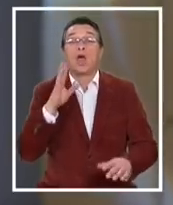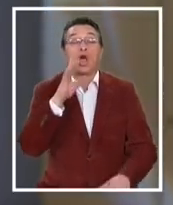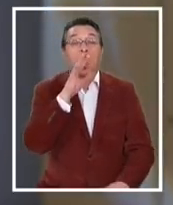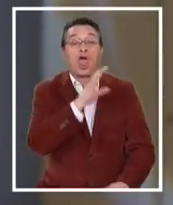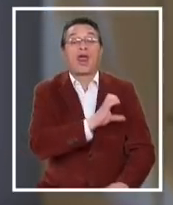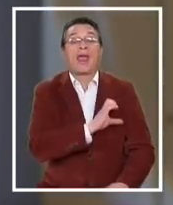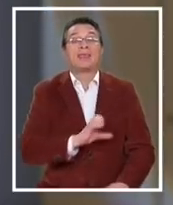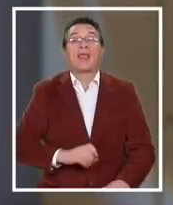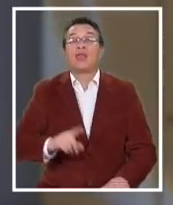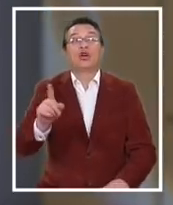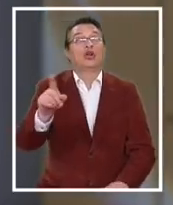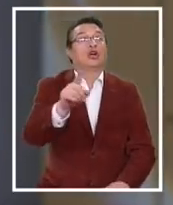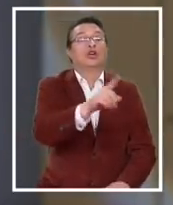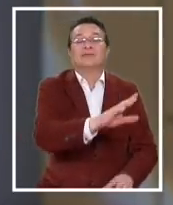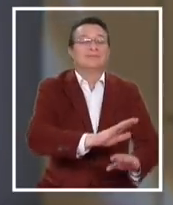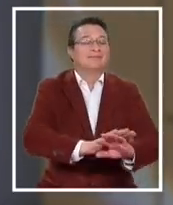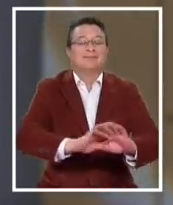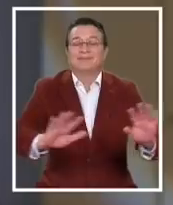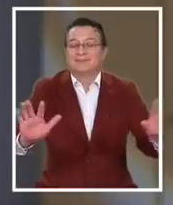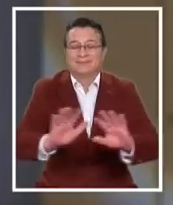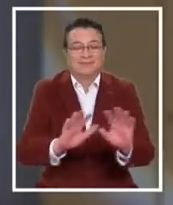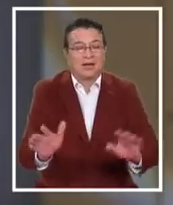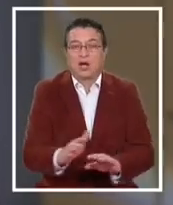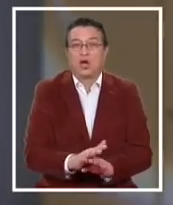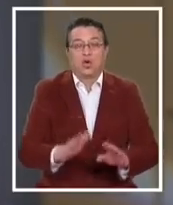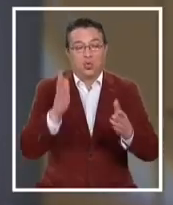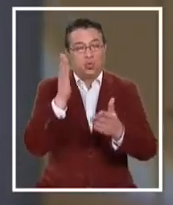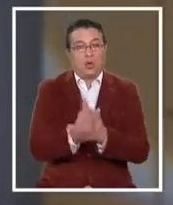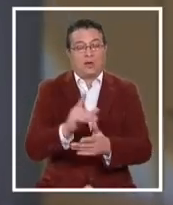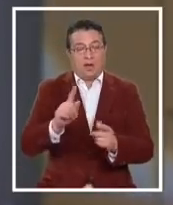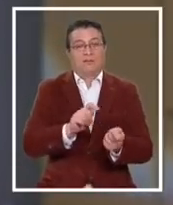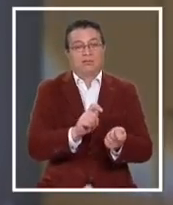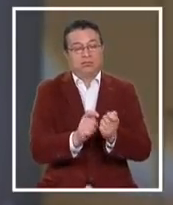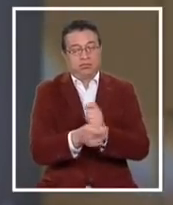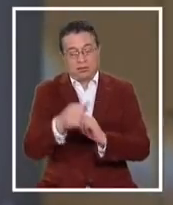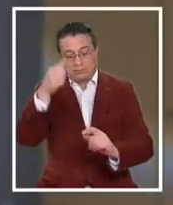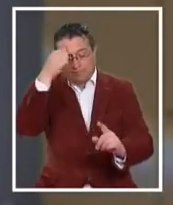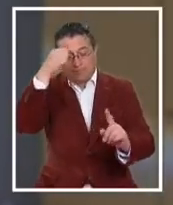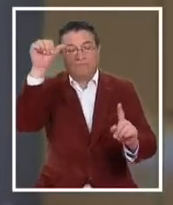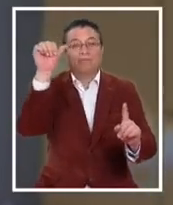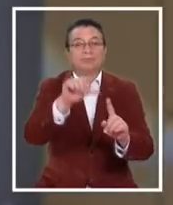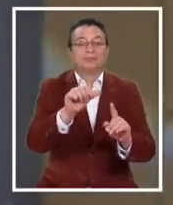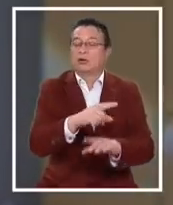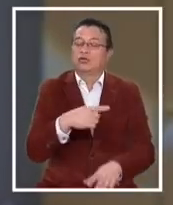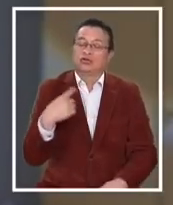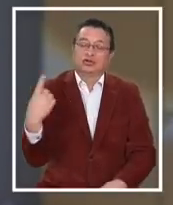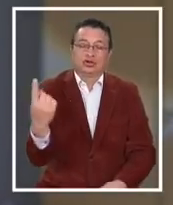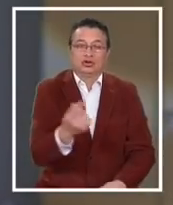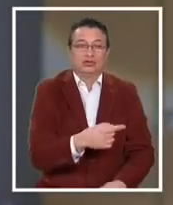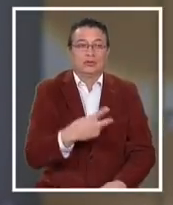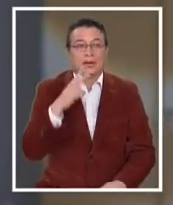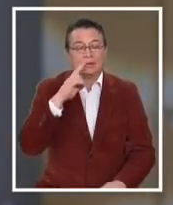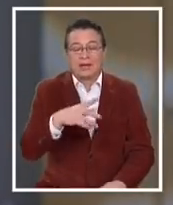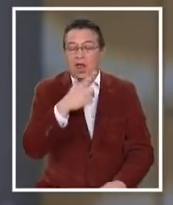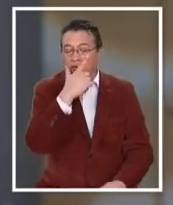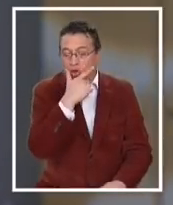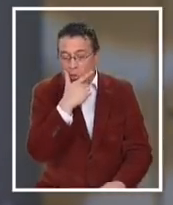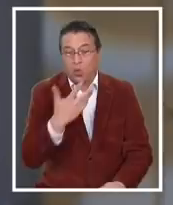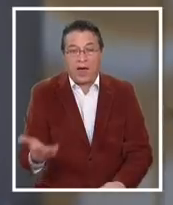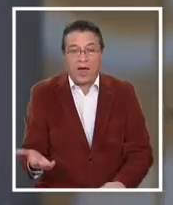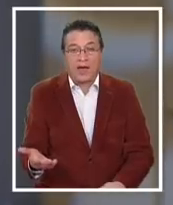del Estado que las realice. Y eso me parece que es bueno que se evolucione hacia una condena que no quepa en ningún lugar a dudas.